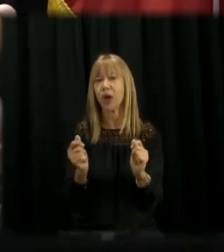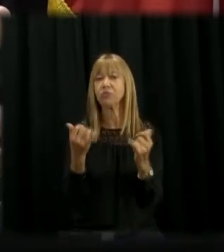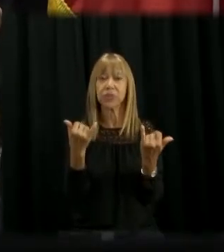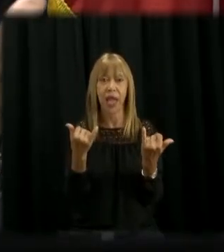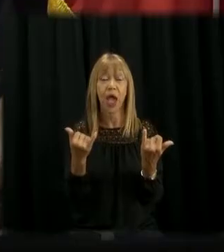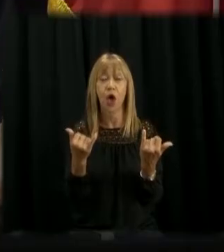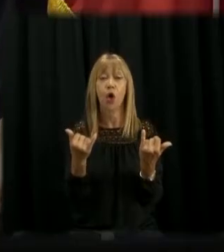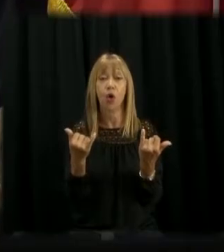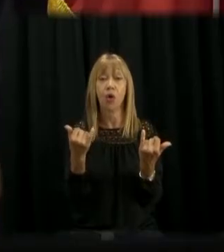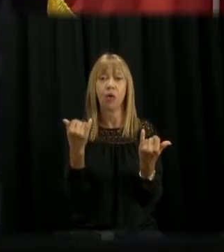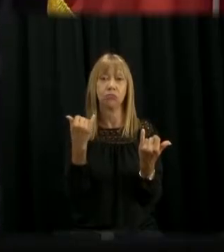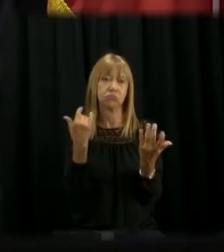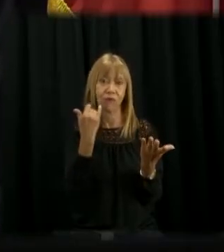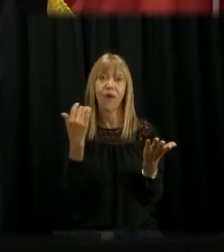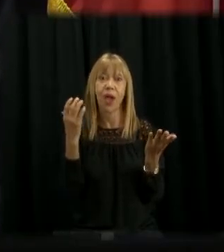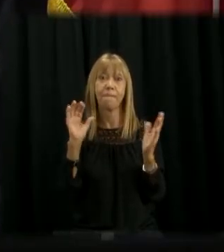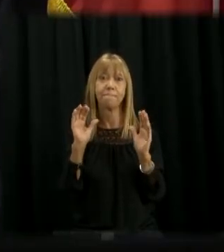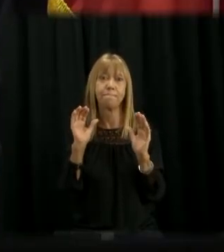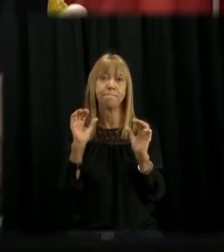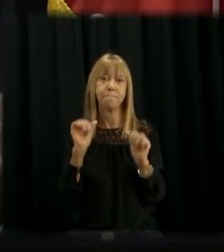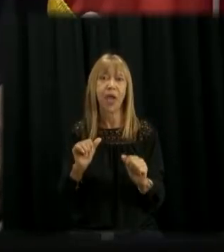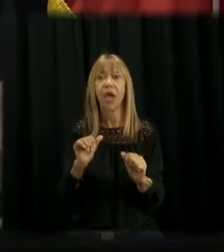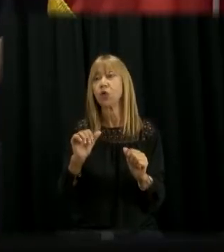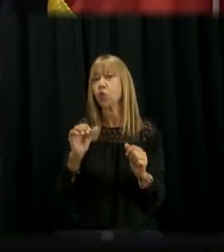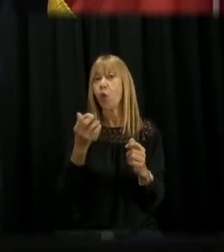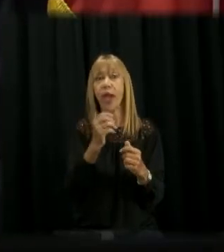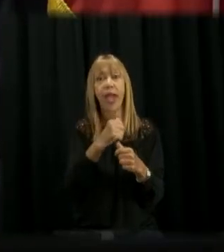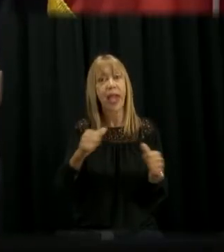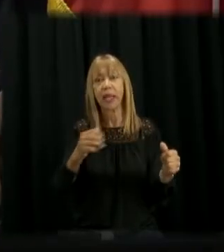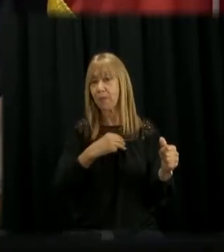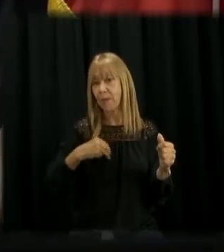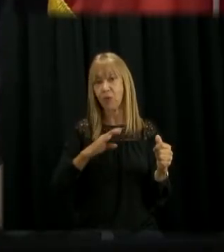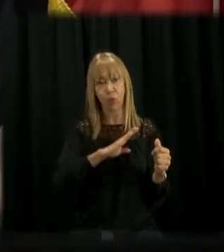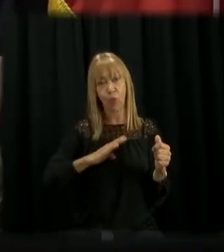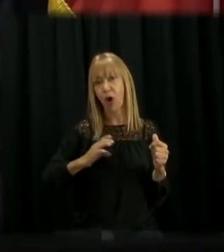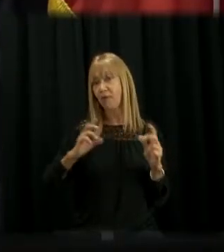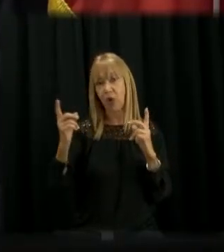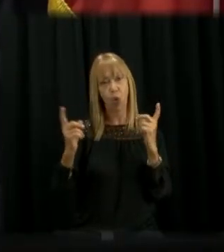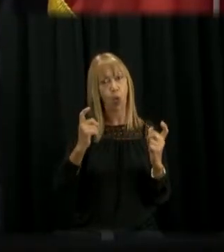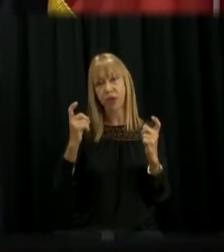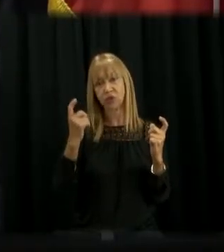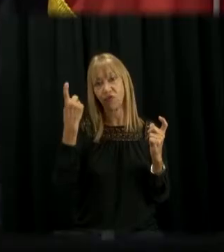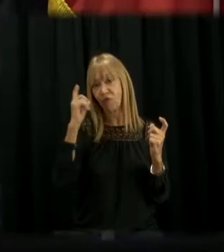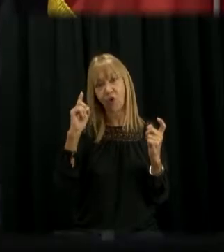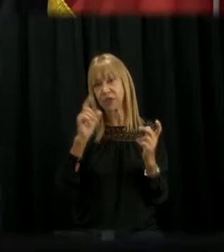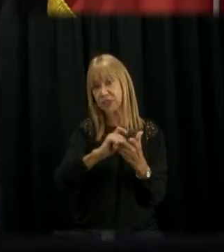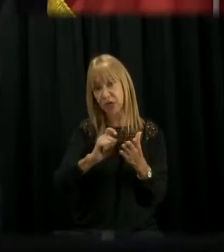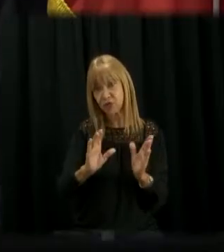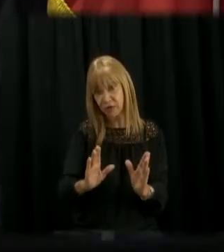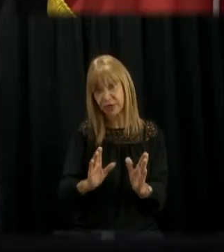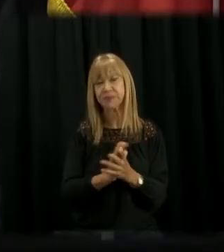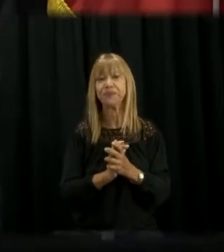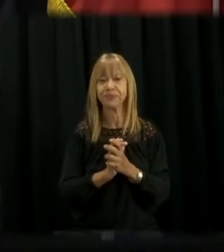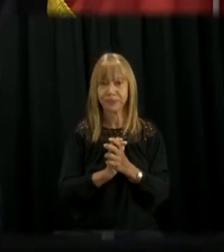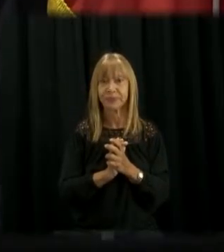acá, de mencionar eso. Así que si pudiera, algunos miembros de la Junta tienen preguntas para el